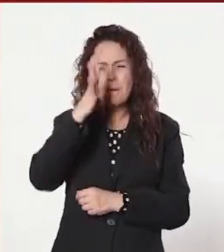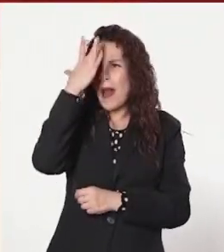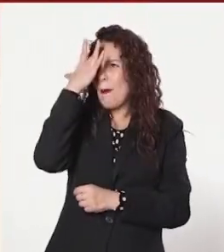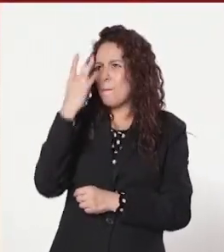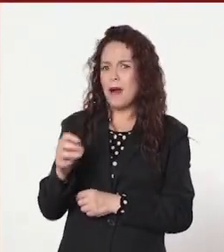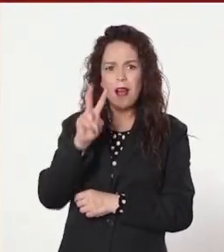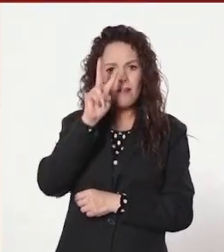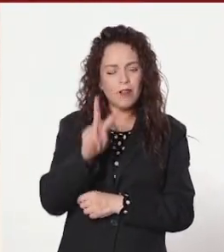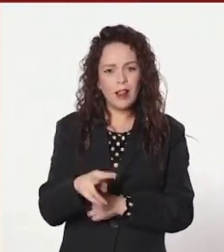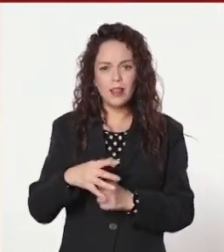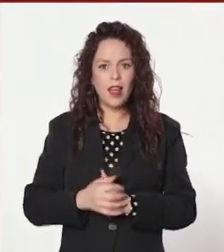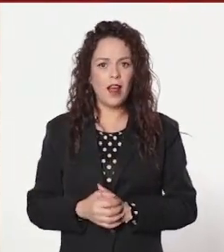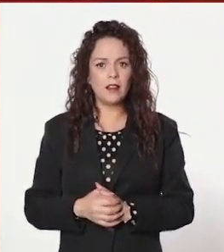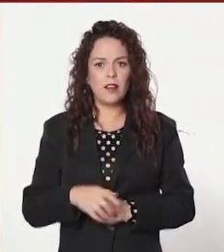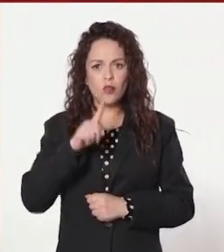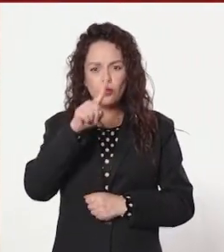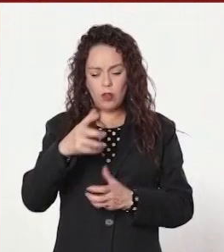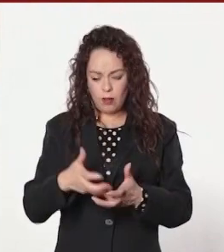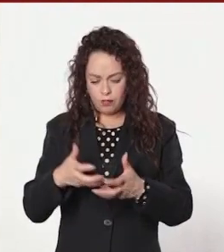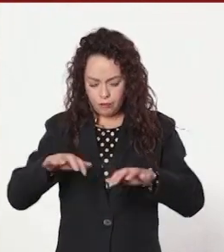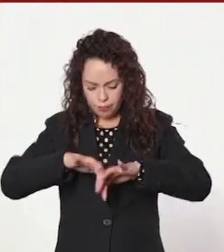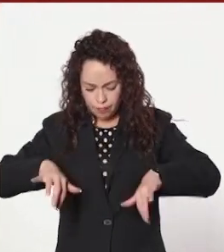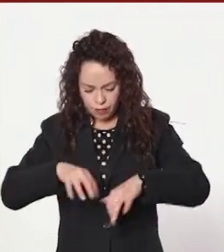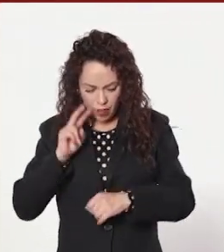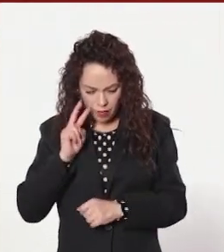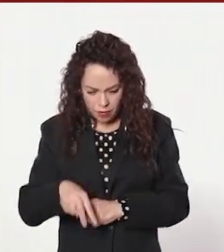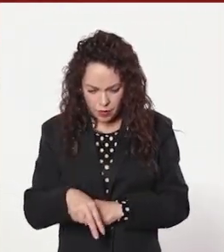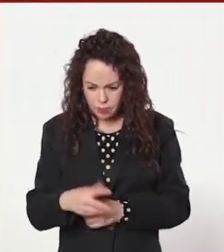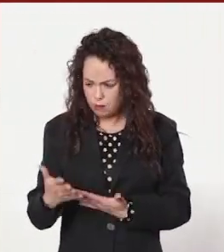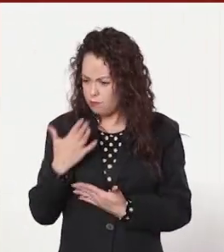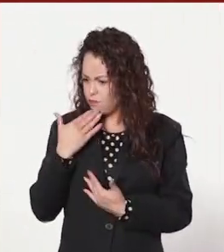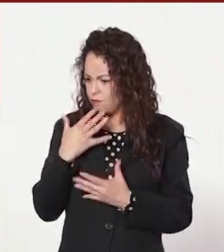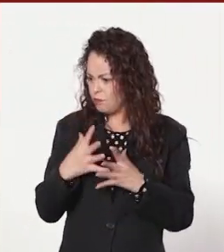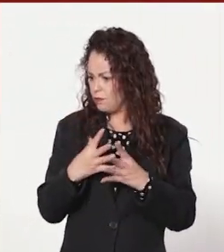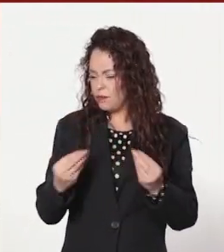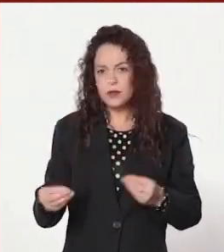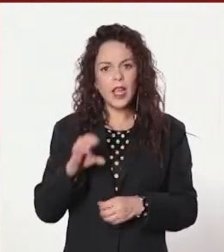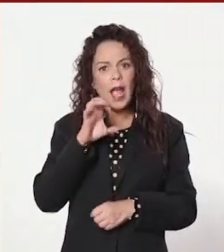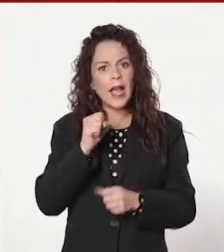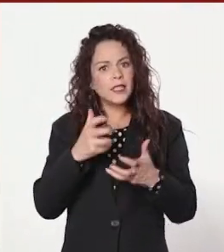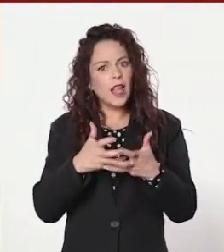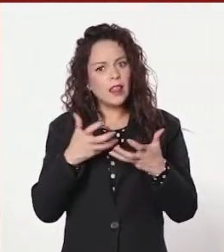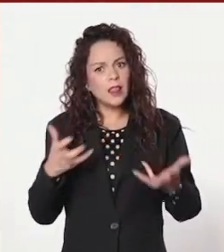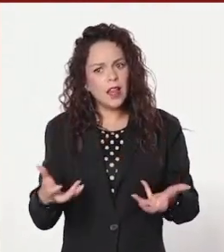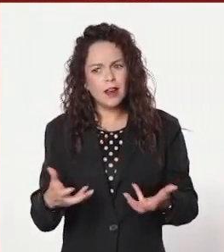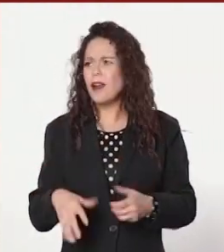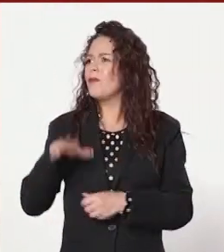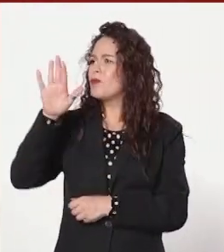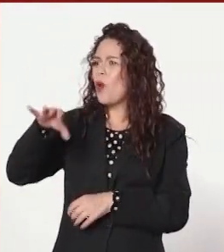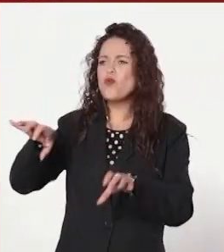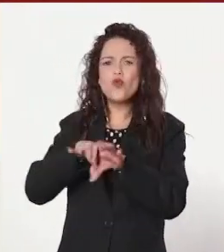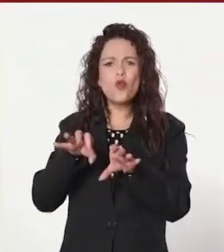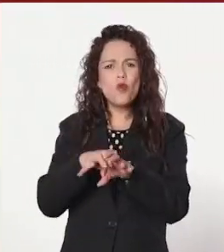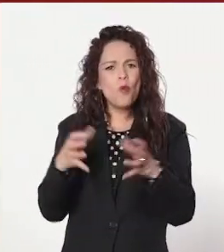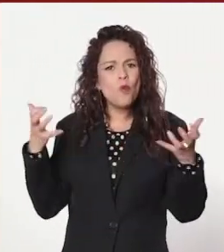tu composta y a los 2 o 3 meses ves tierra. O sea, yo cuando doy mis talleres me dicen, es que ¿cómo le haces? ¿Qué le